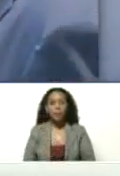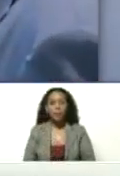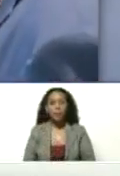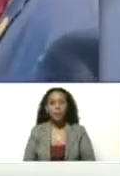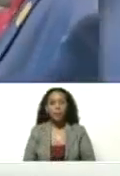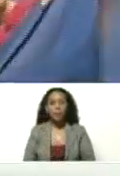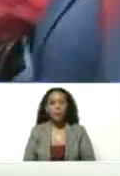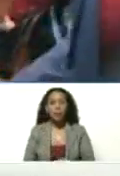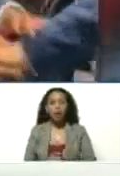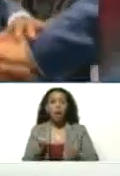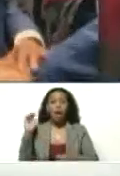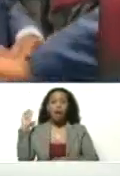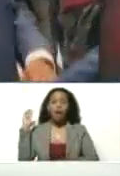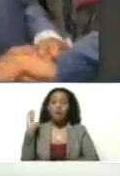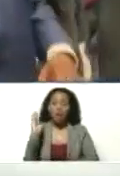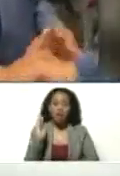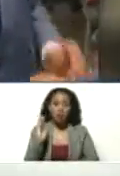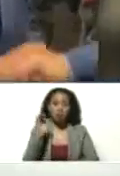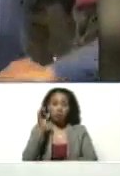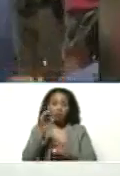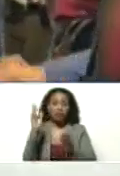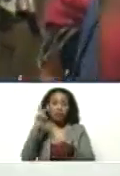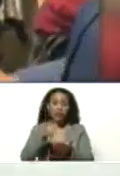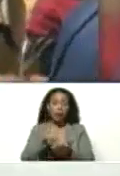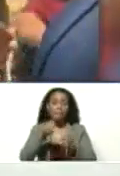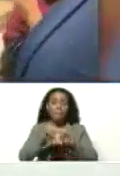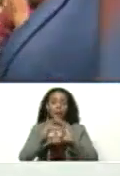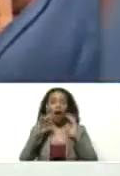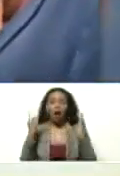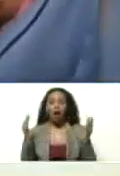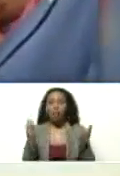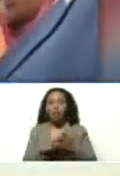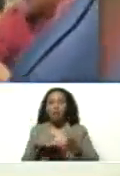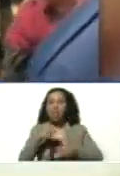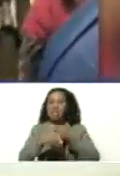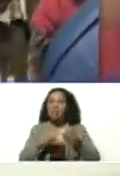2020. Vino la pandemia. ¿Y nosotros qué hicimos?